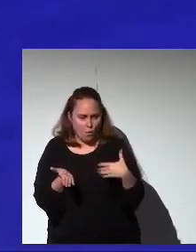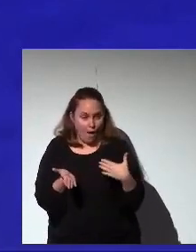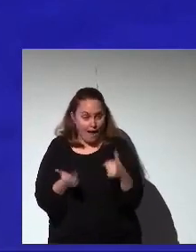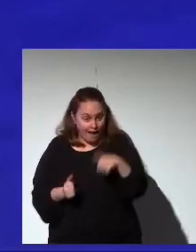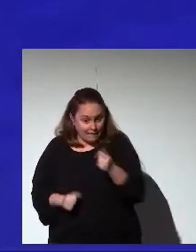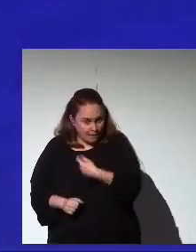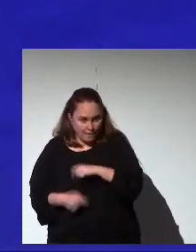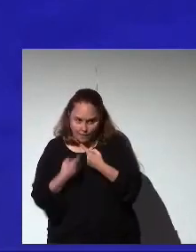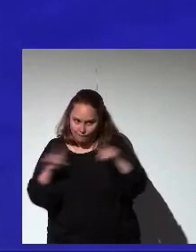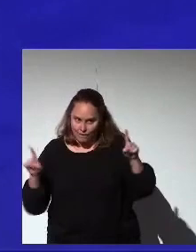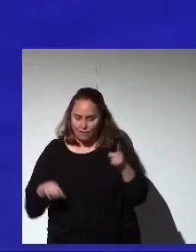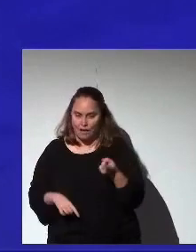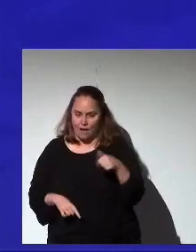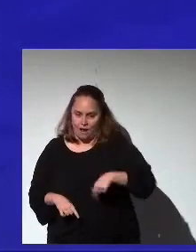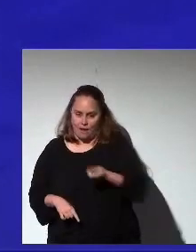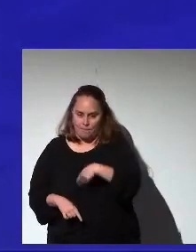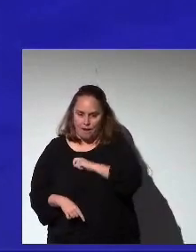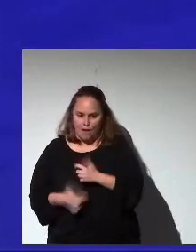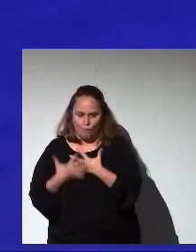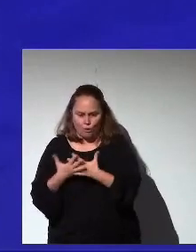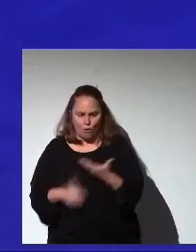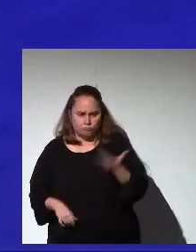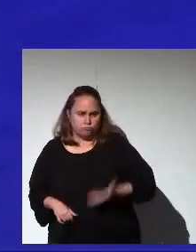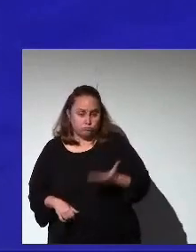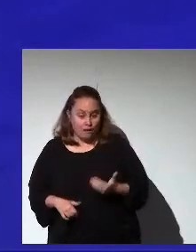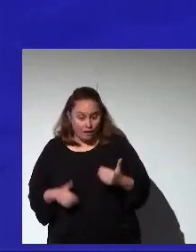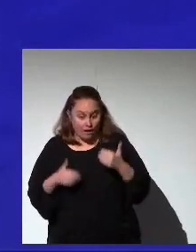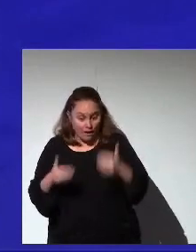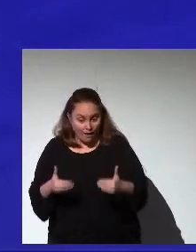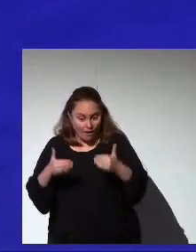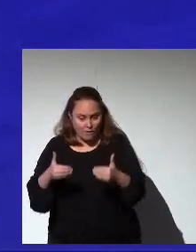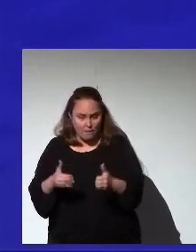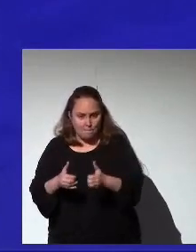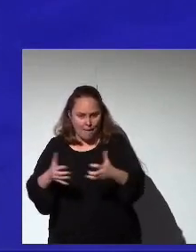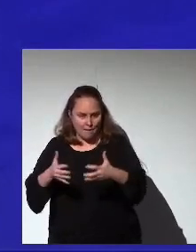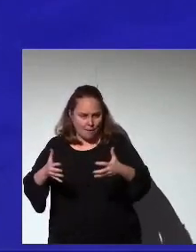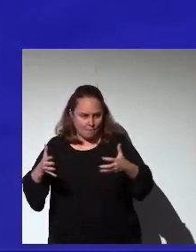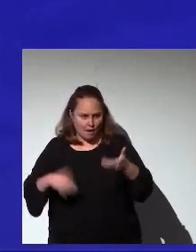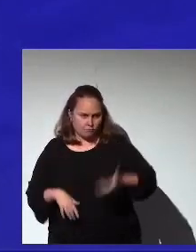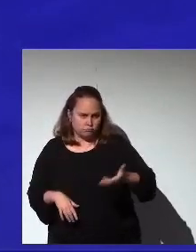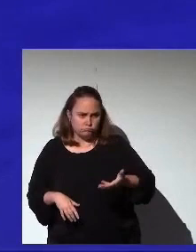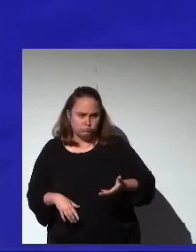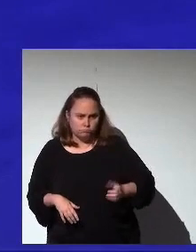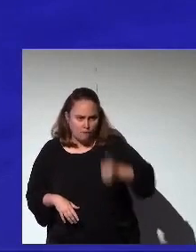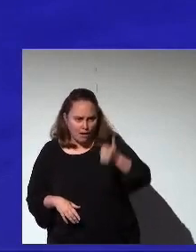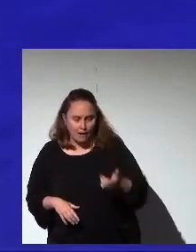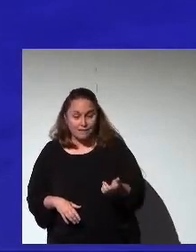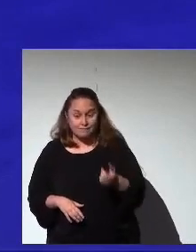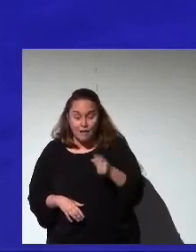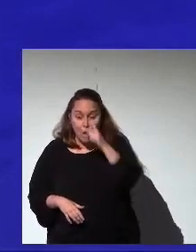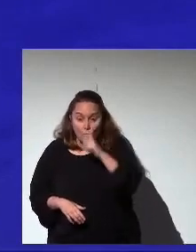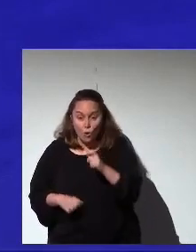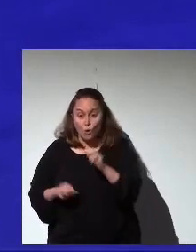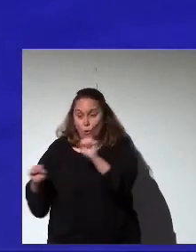Y cada vez lo somos más. O sea, la historia de la gestión de emergencias, de protección civil, que os recuerdo, protección civil es un